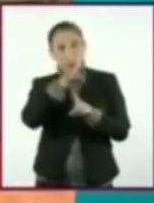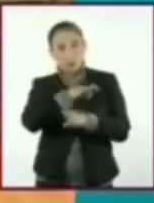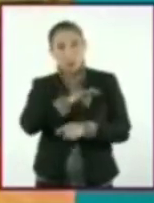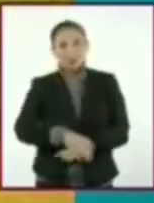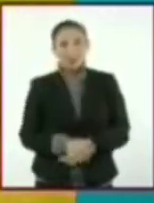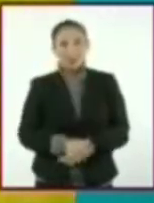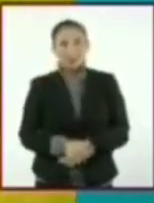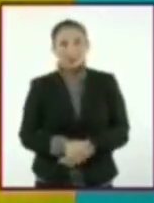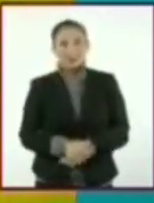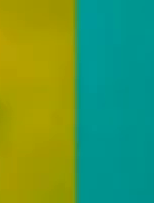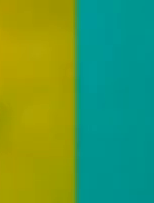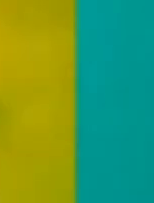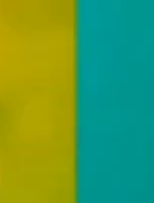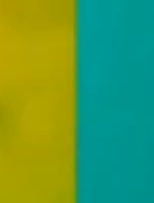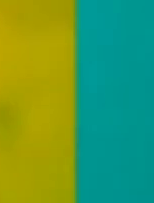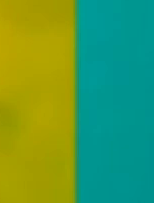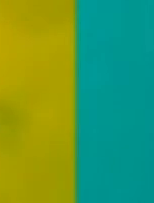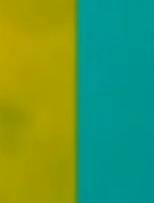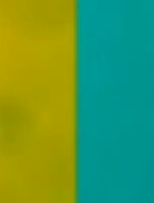puedes.